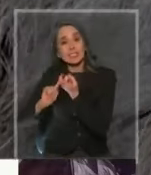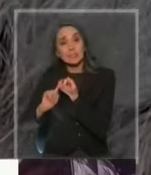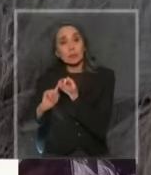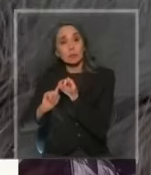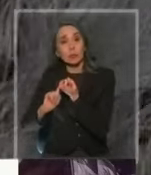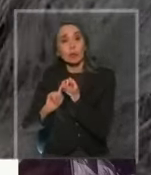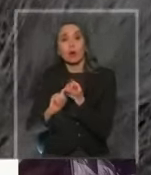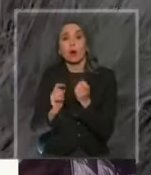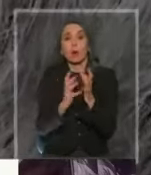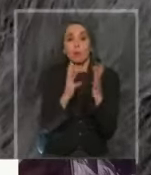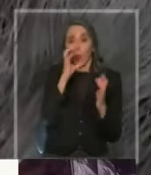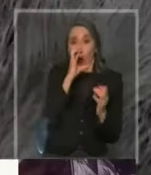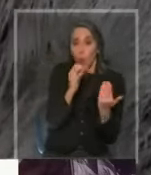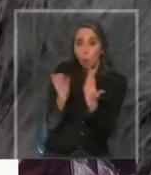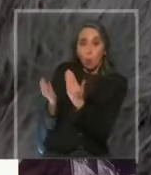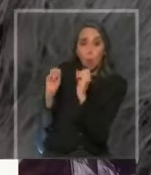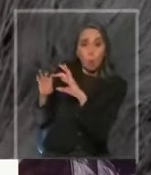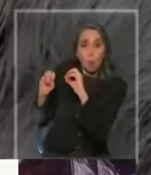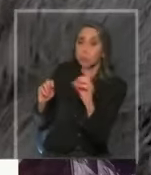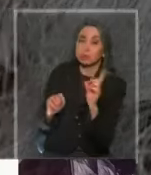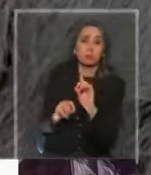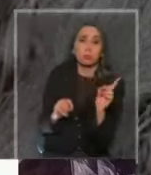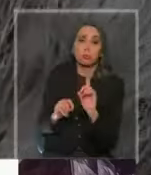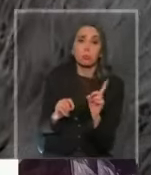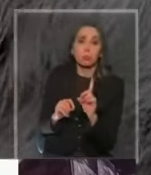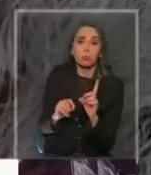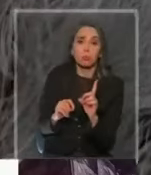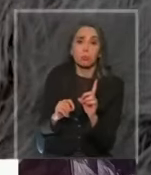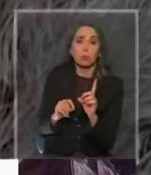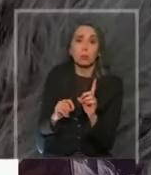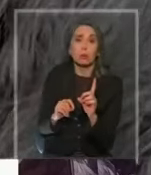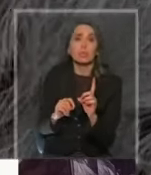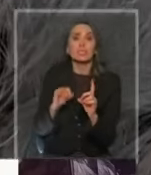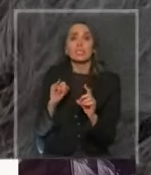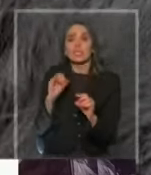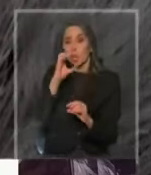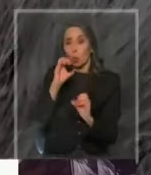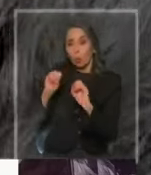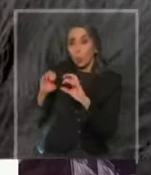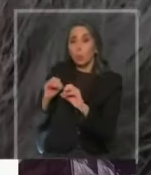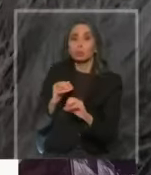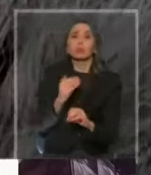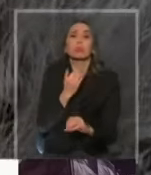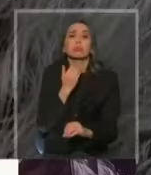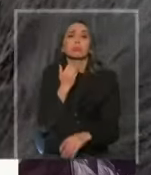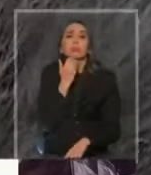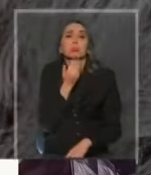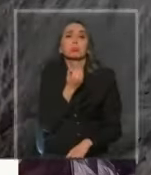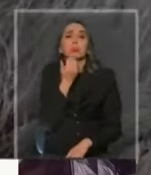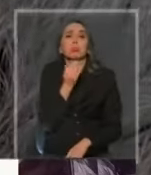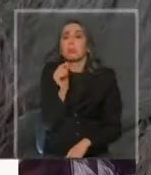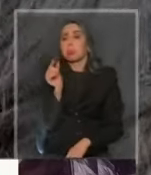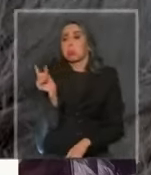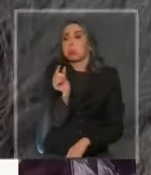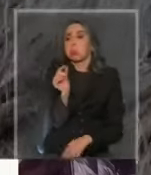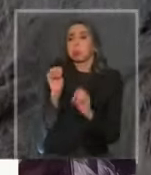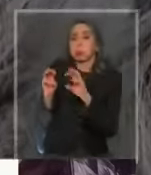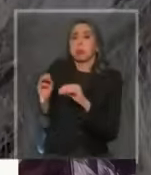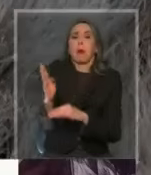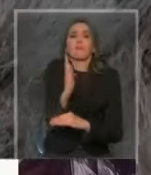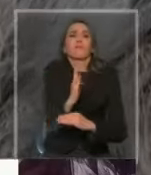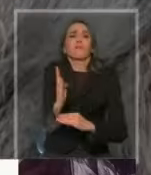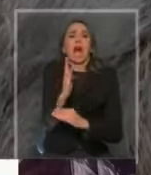muchos cursos y si fue así, fue algo así súper a la pasada, algo muy